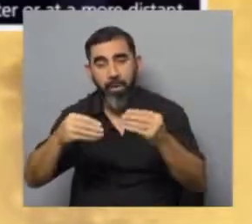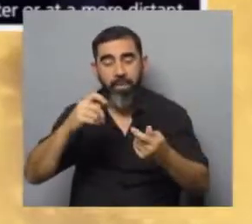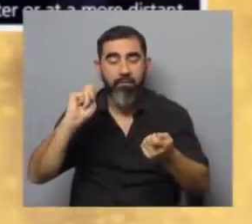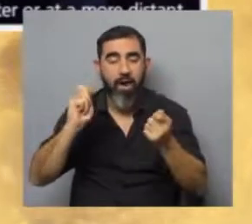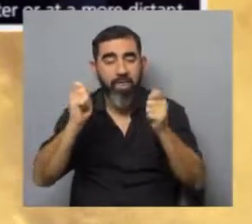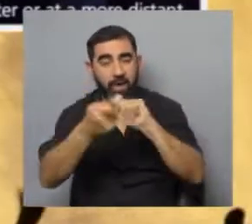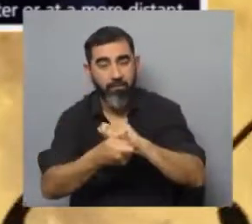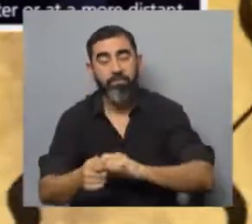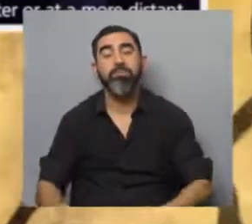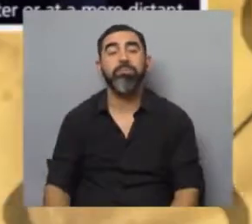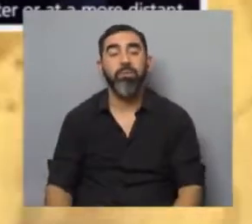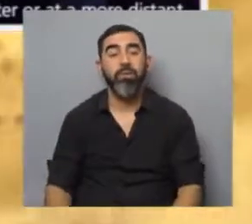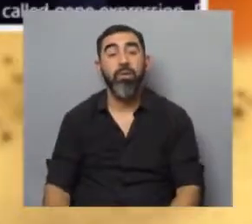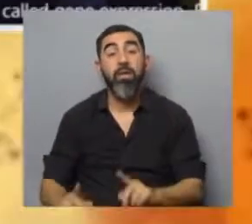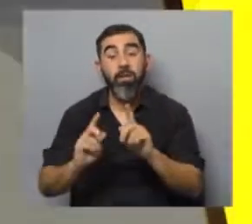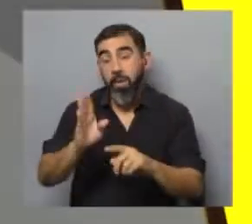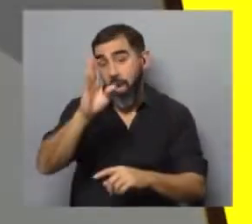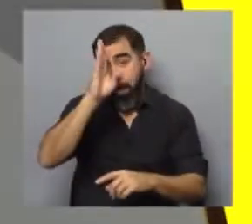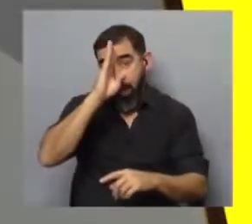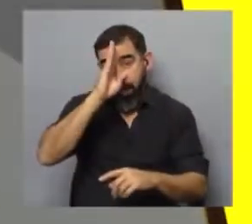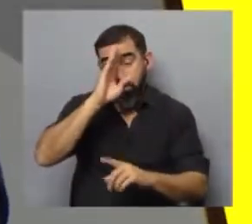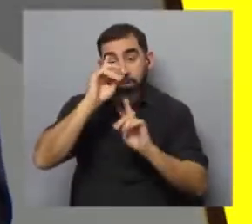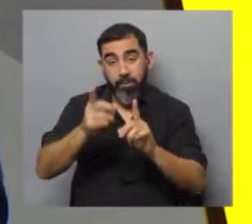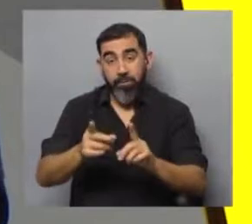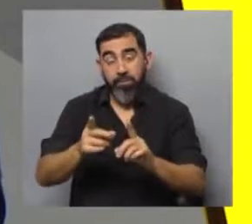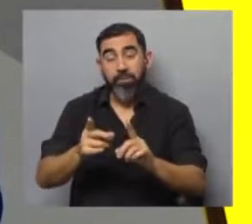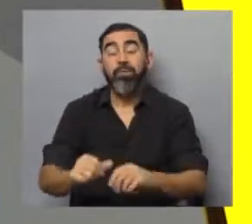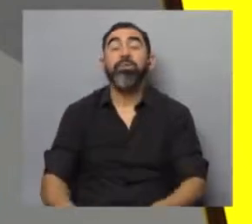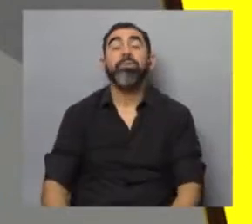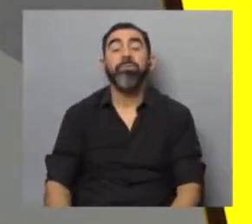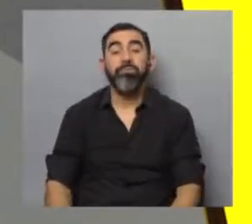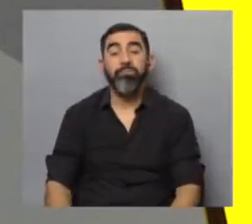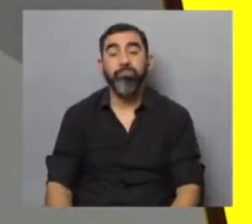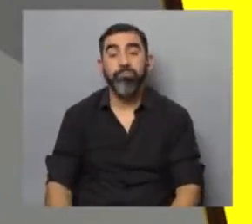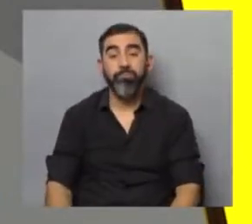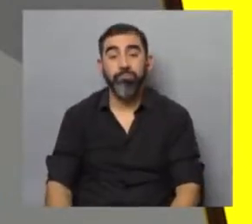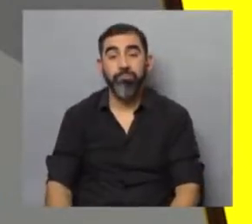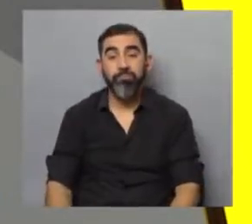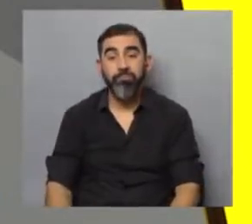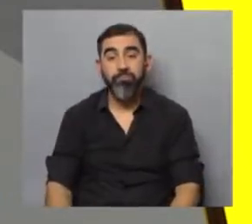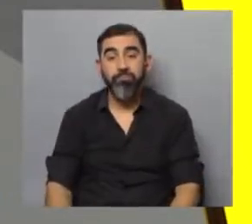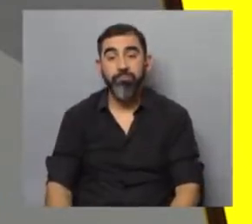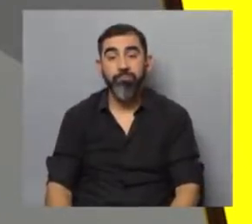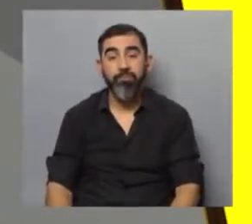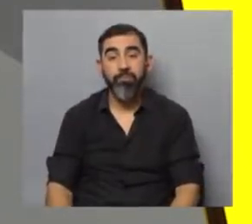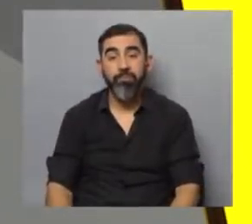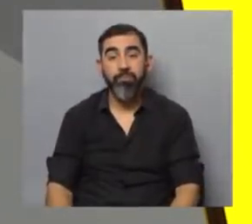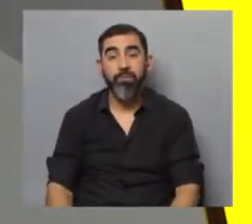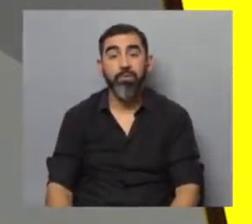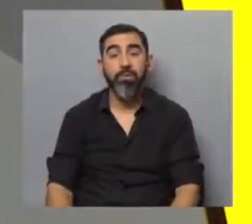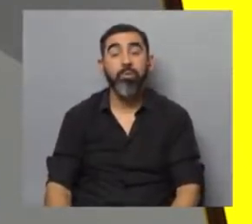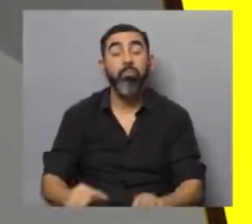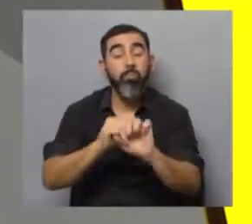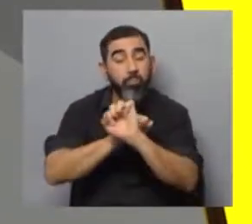Y aprendimos sobre su variabilidad, y otra vez me tengo que remitir a la pandemia, justamente cuando vimos todo lo que